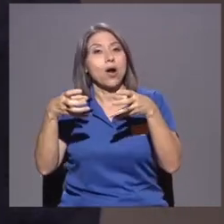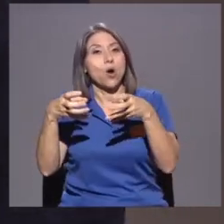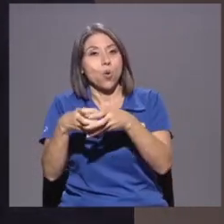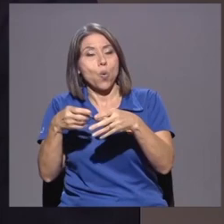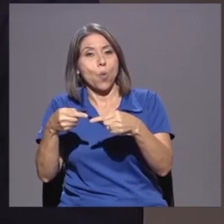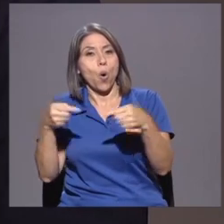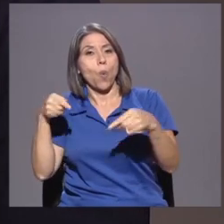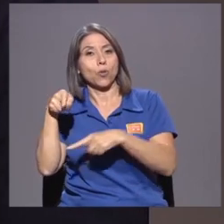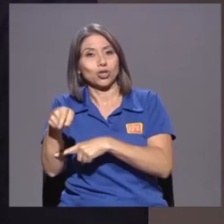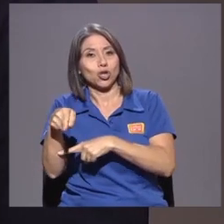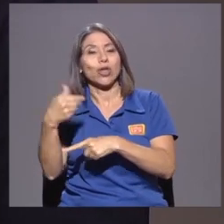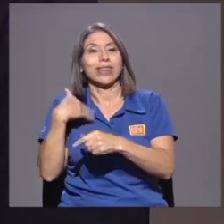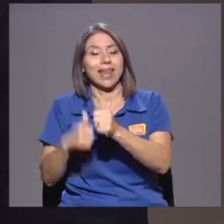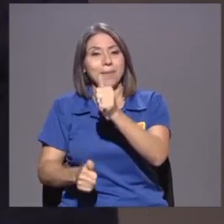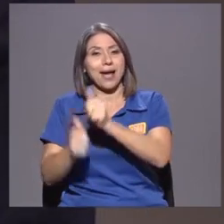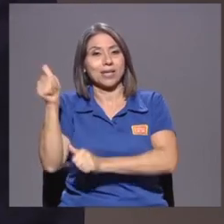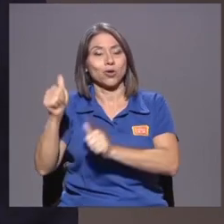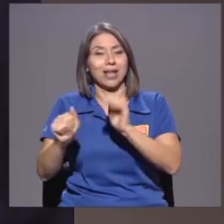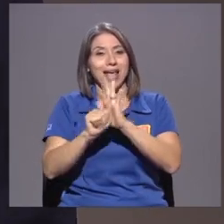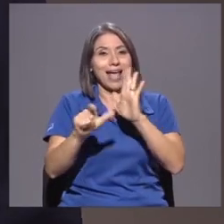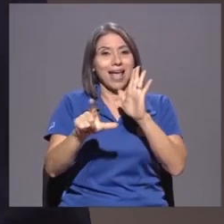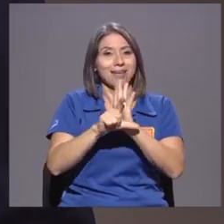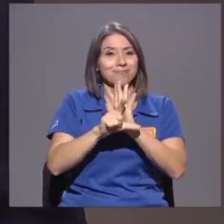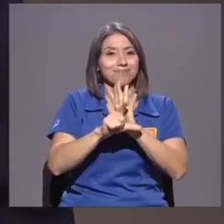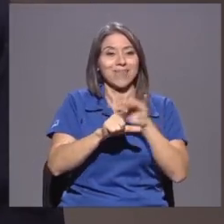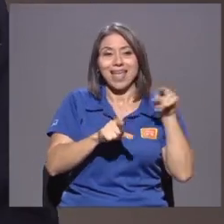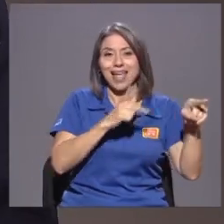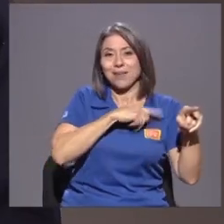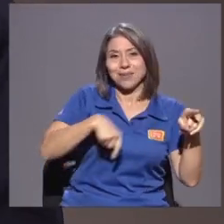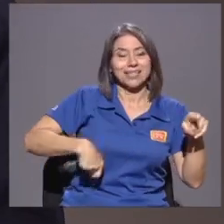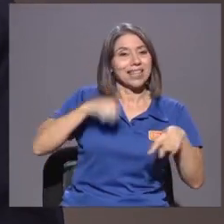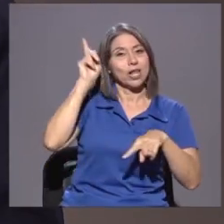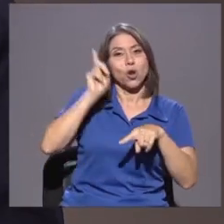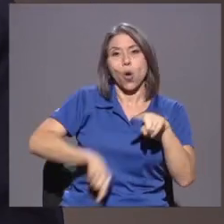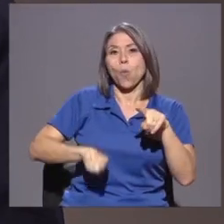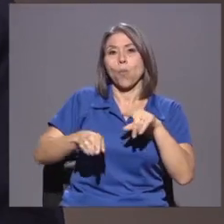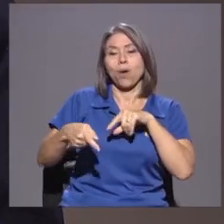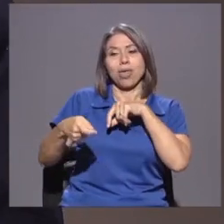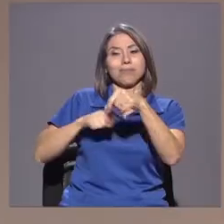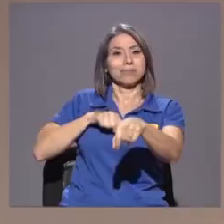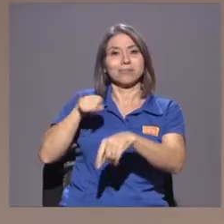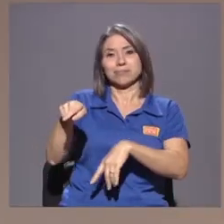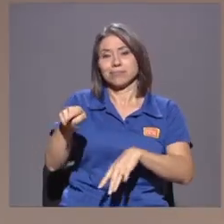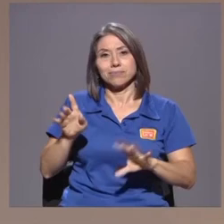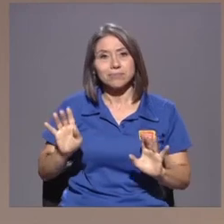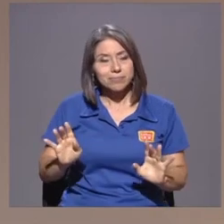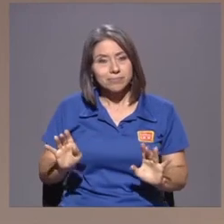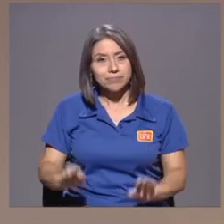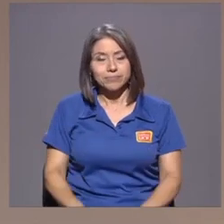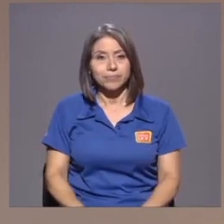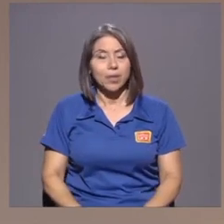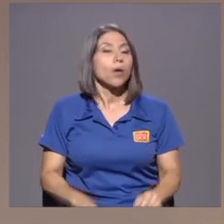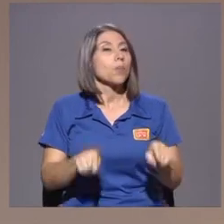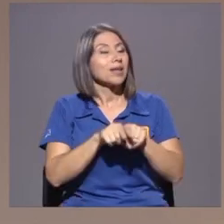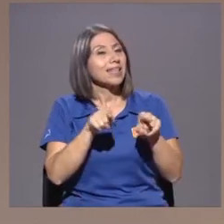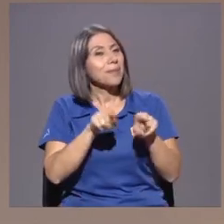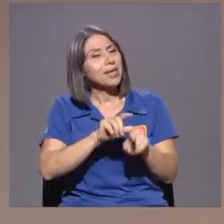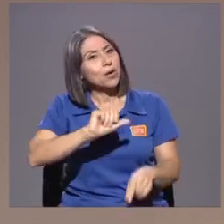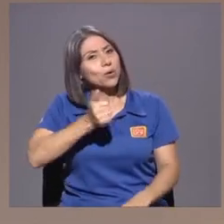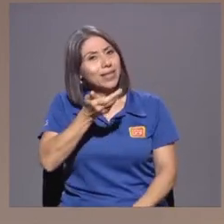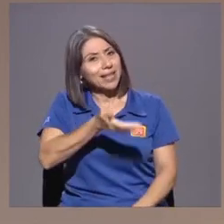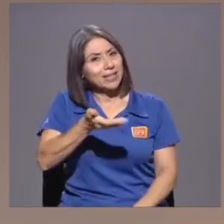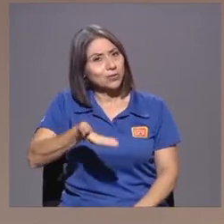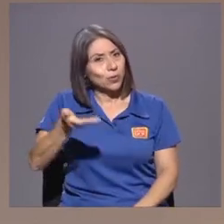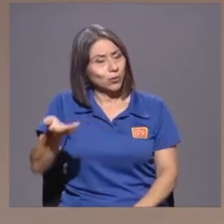tiene mayoría en el congreso y tampoco él puede saltar sobre sobre ella bueno y también otra de las cosas